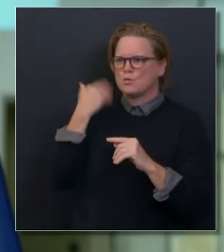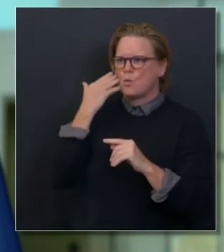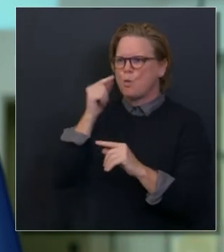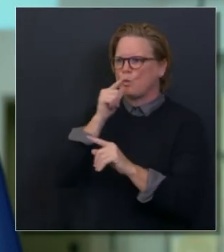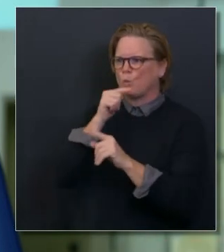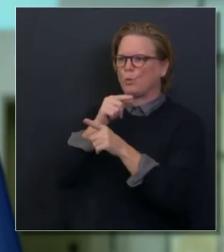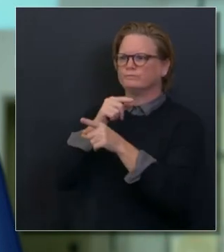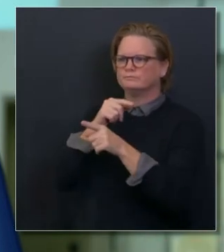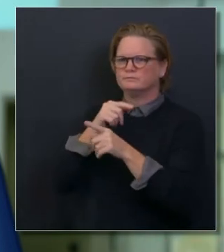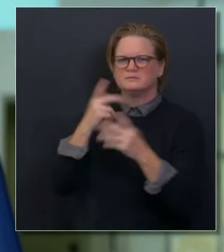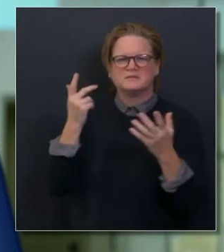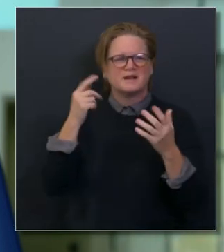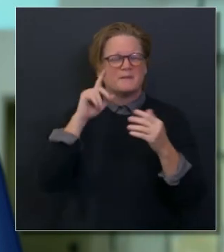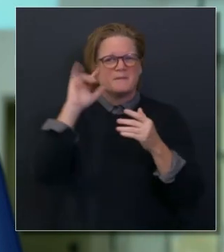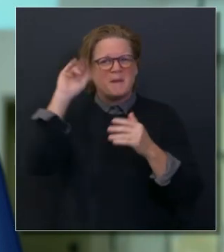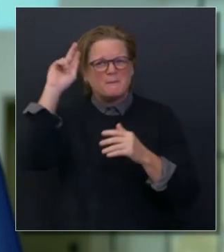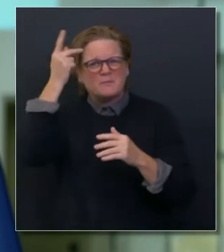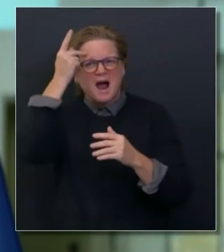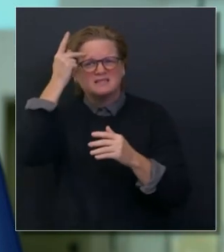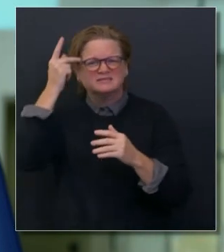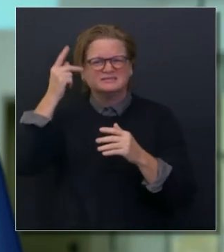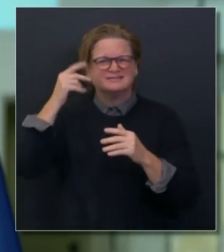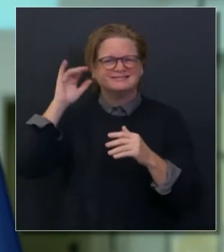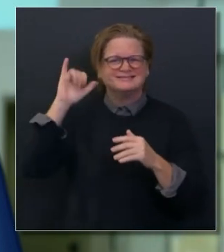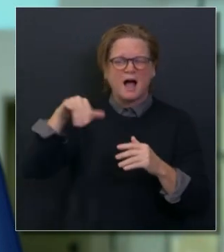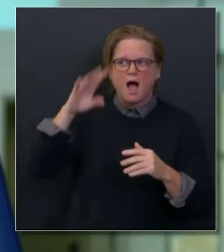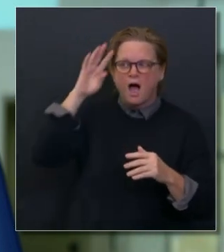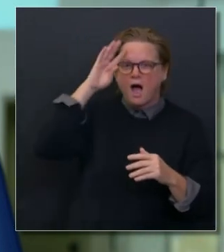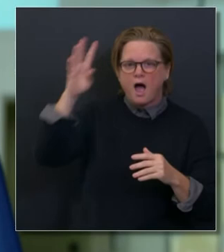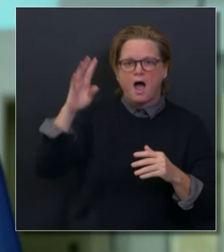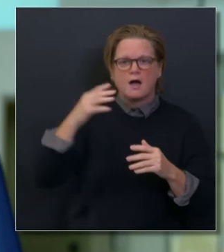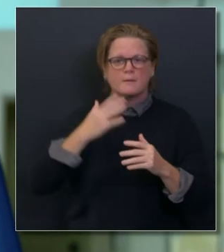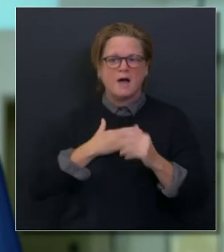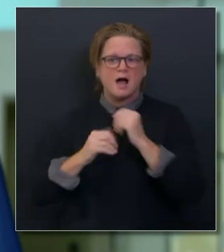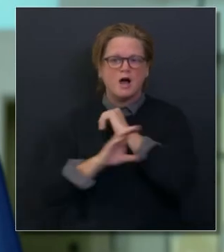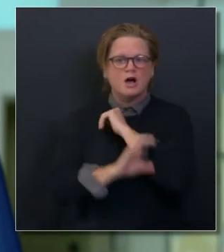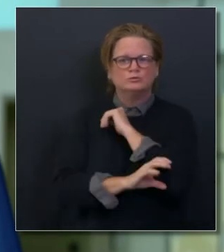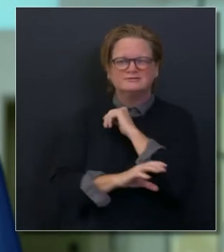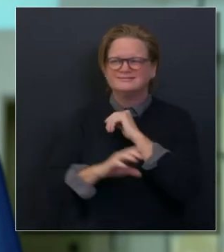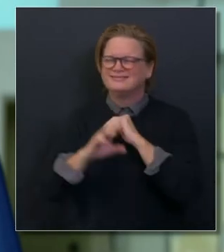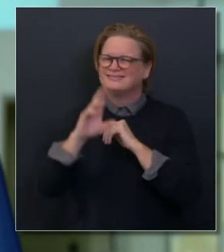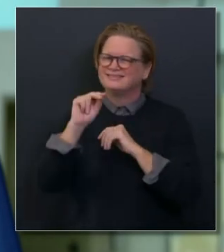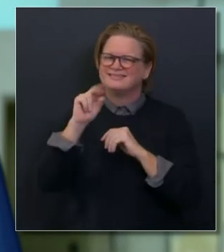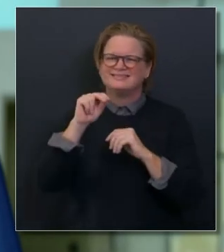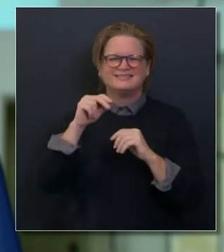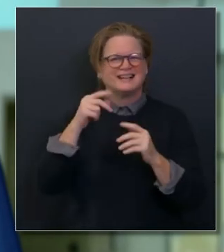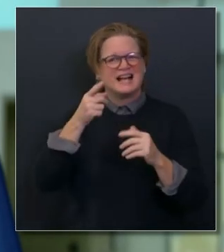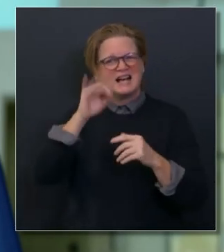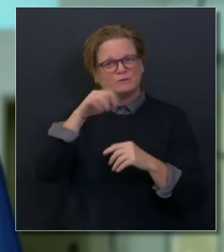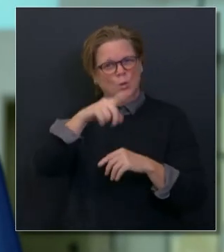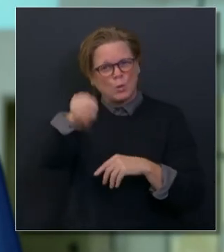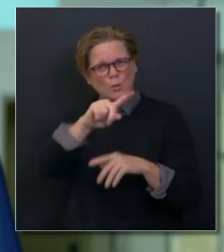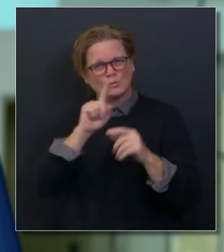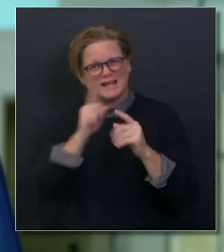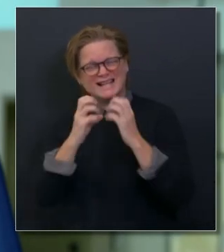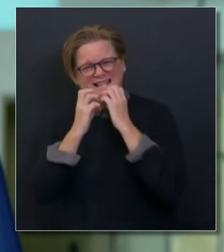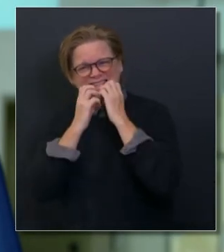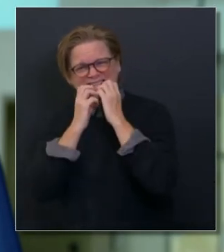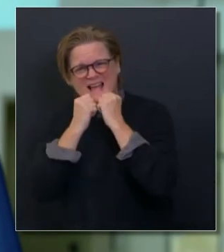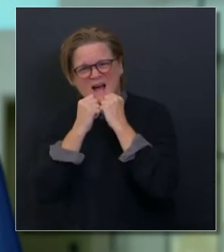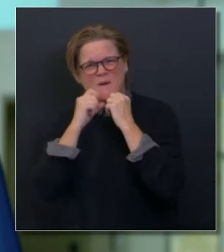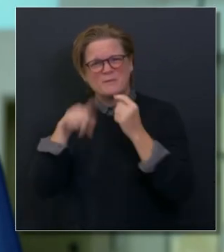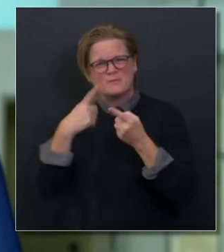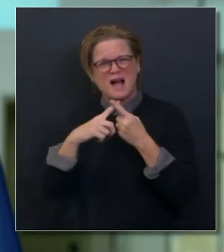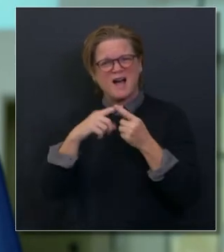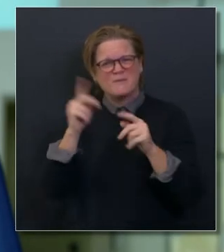no se trata de que si esta persona o aquella persona en las elecciones de noviembre, sino si me importa este individuo o aquel